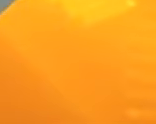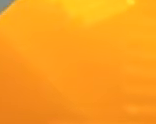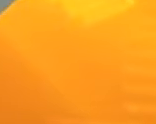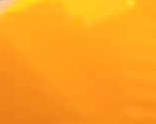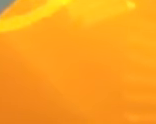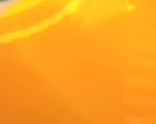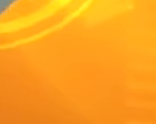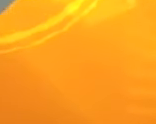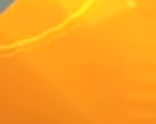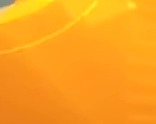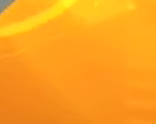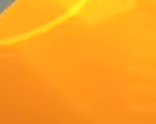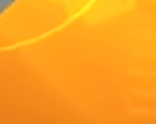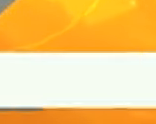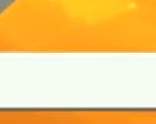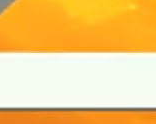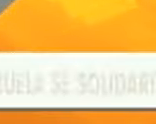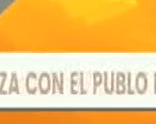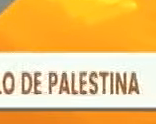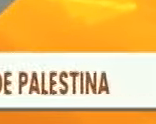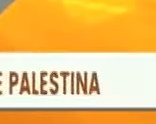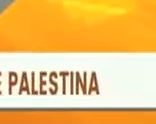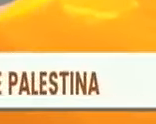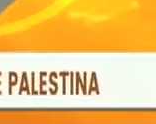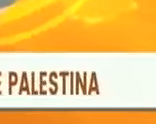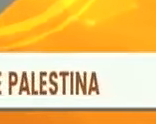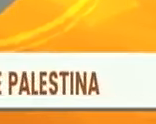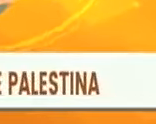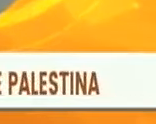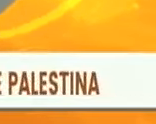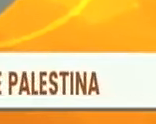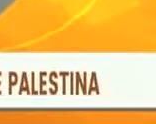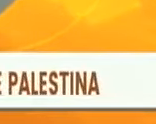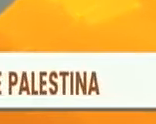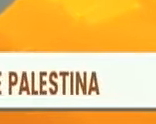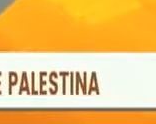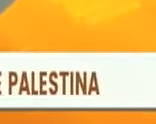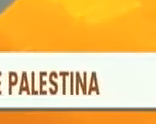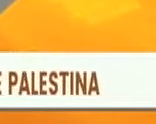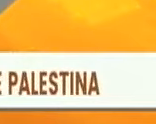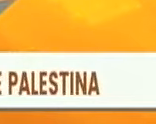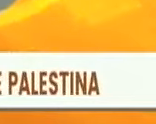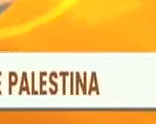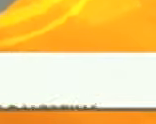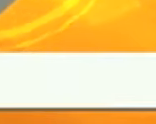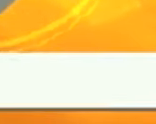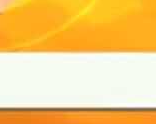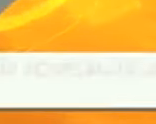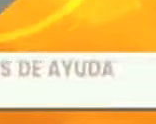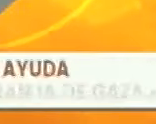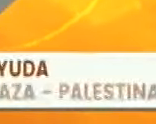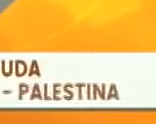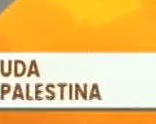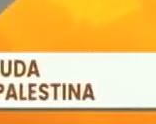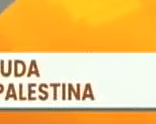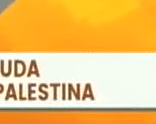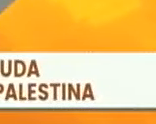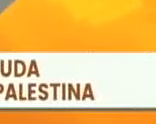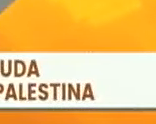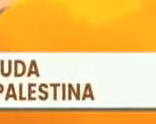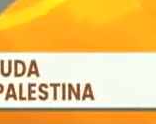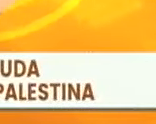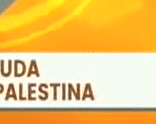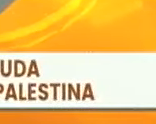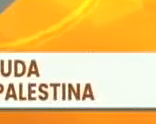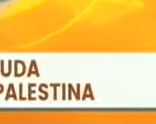Palestina, con su presidente, el envío de una ayuda humanitaria que ya salió, que ya llegó, está ahora en Egipto, en